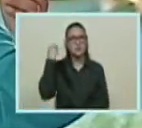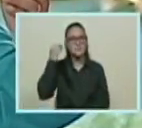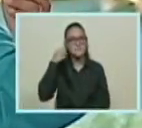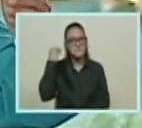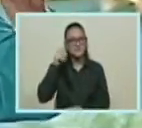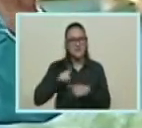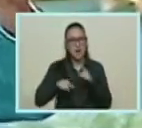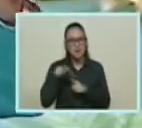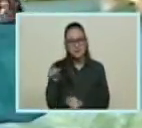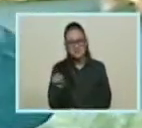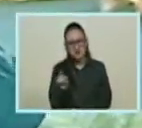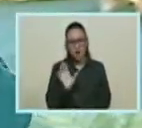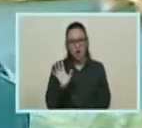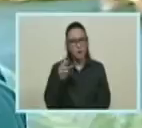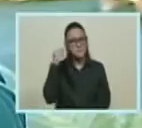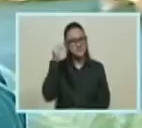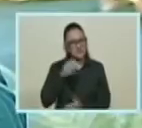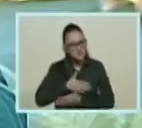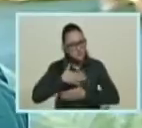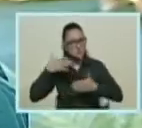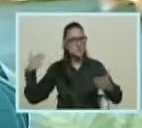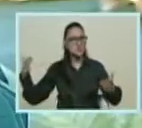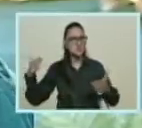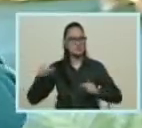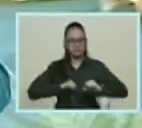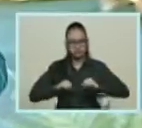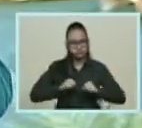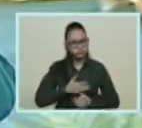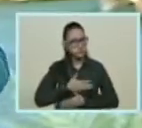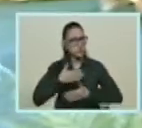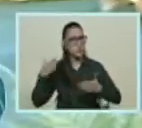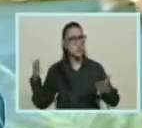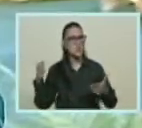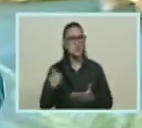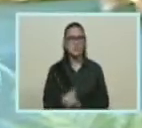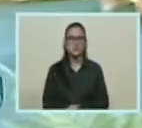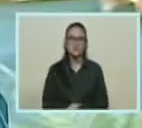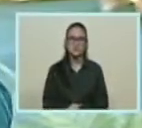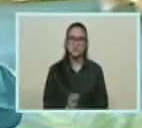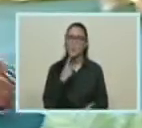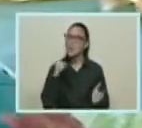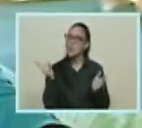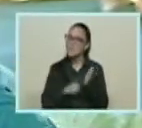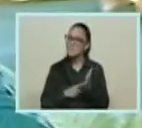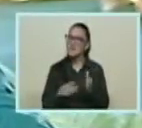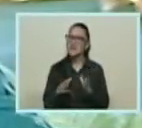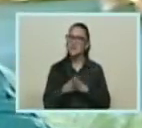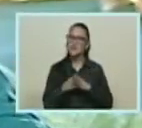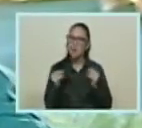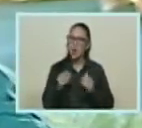grande, actuar en grande y lograr en grande, compadre.